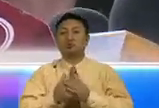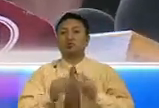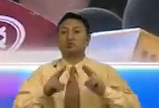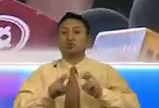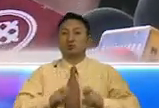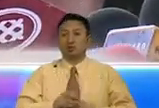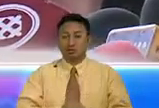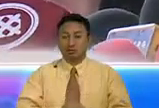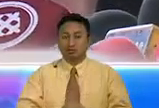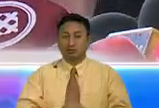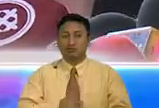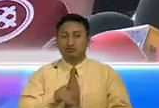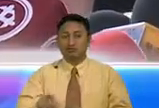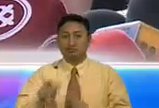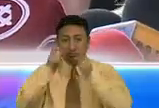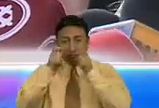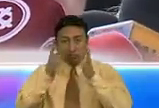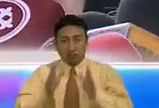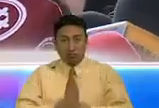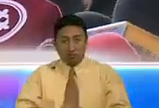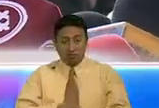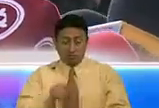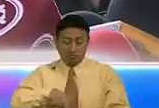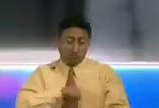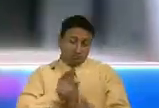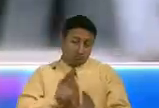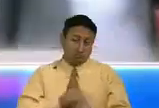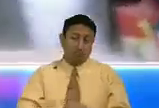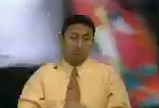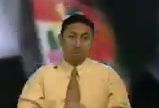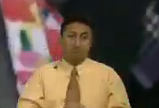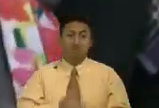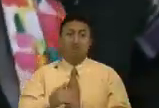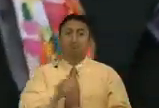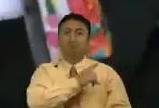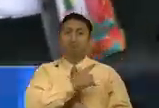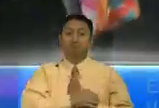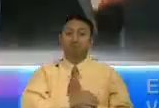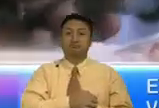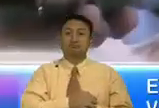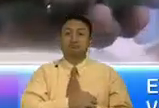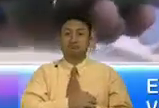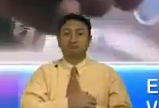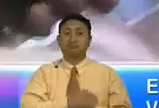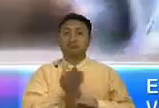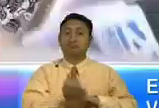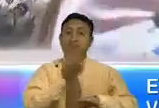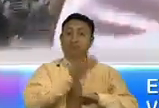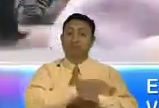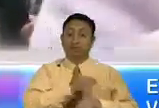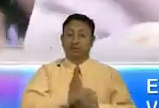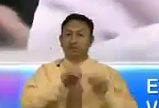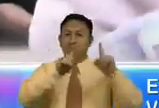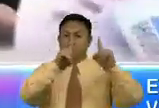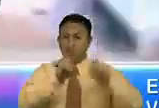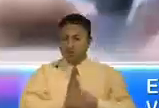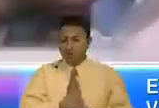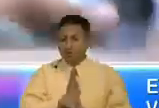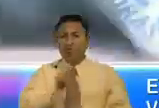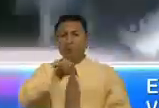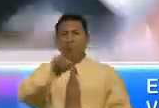lleva a cabo la Fiscalía General del Estado. Vicuña por varias ocasiones evadió responder sobre un informe de la Unidad